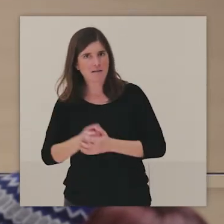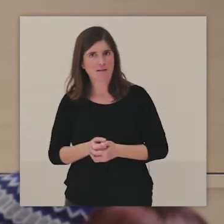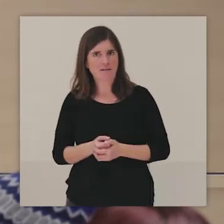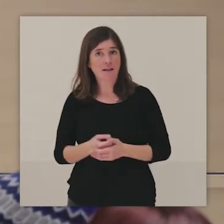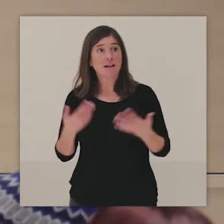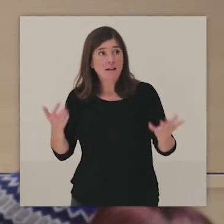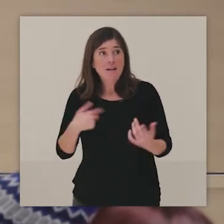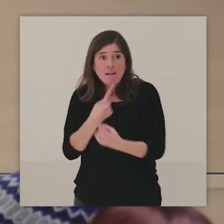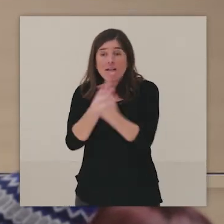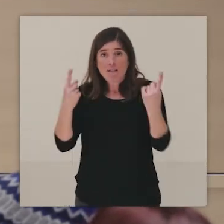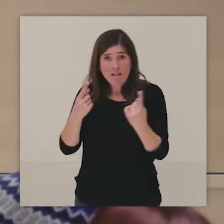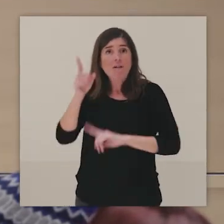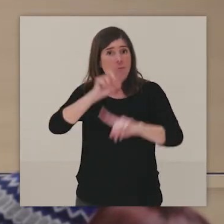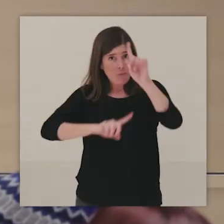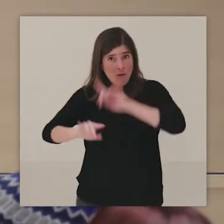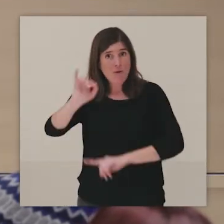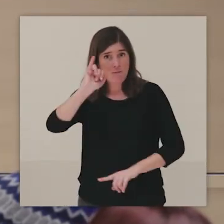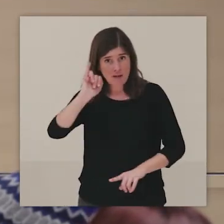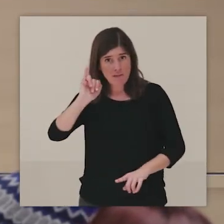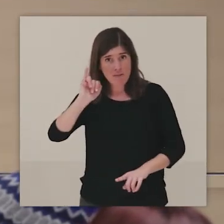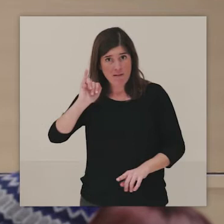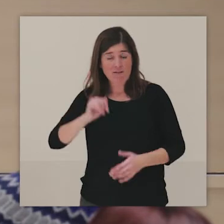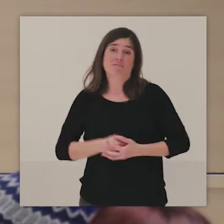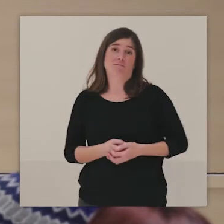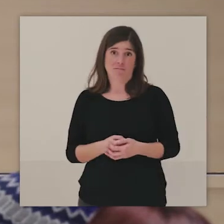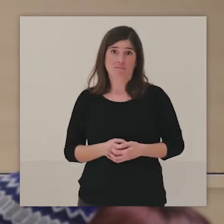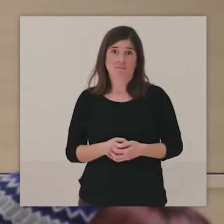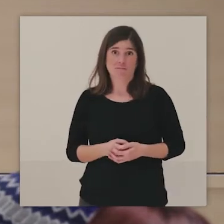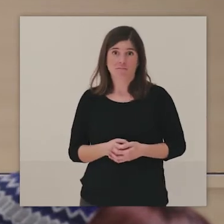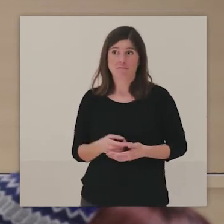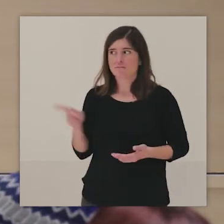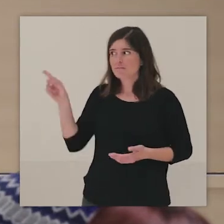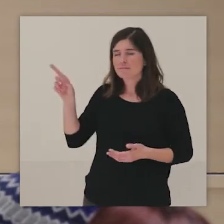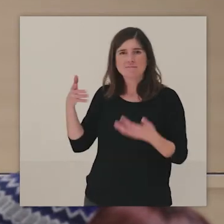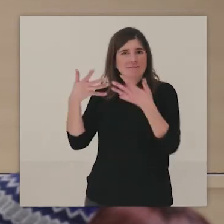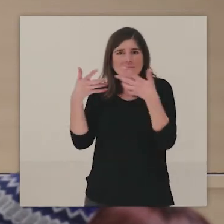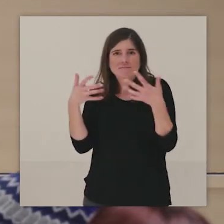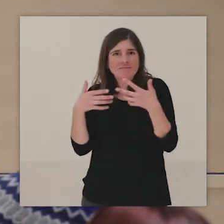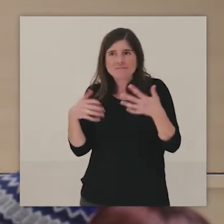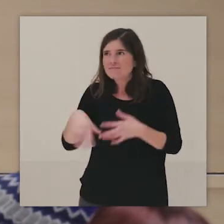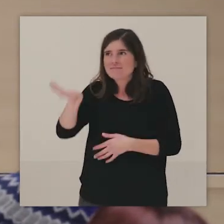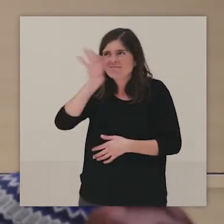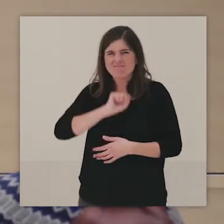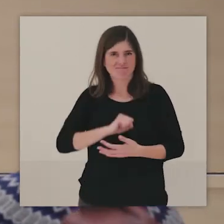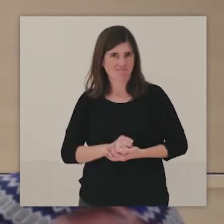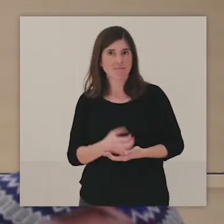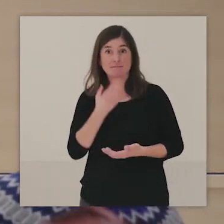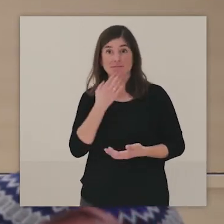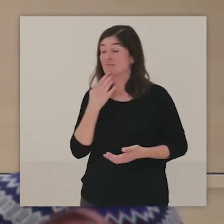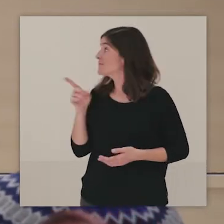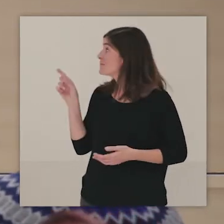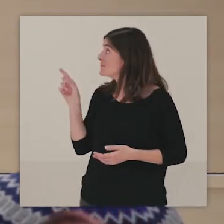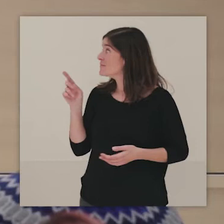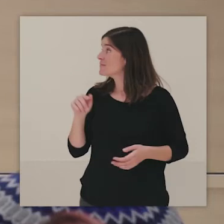problema. Existe un problema. Hay que afrontarlo. Pues aquí hicimos, por ejemplo, una cartela,